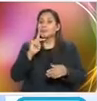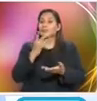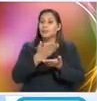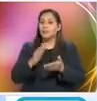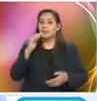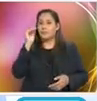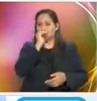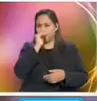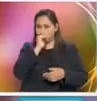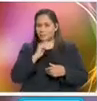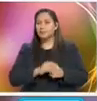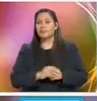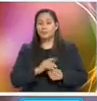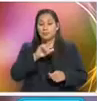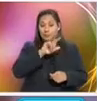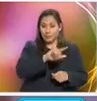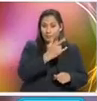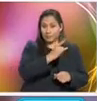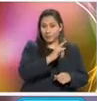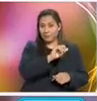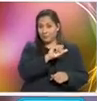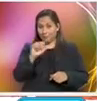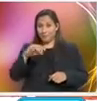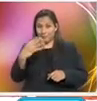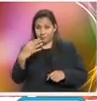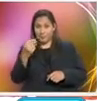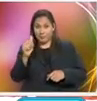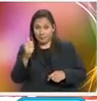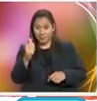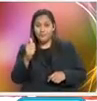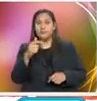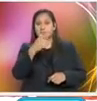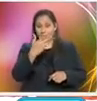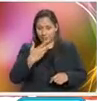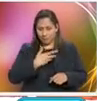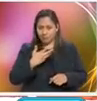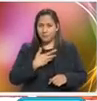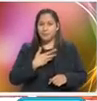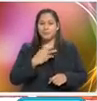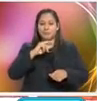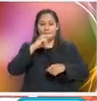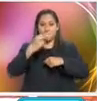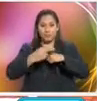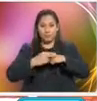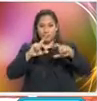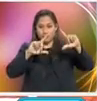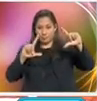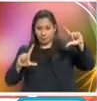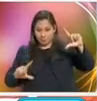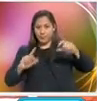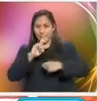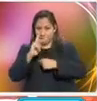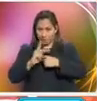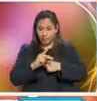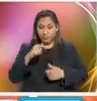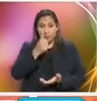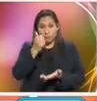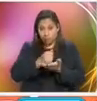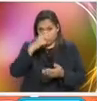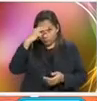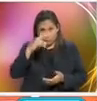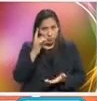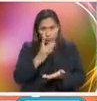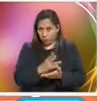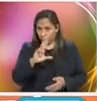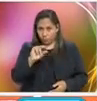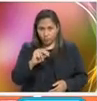bueno, ella. Del 17 de julio al 14 de agosto se va a llevar a cabo a nivel nacional, no solamente en la Ciudad de México, sino este